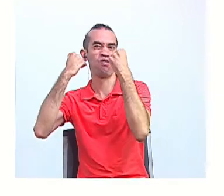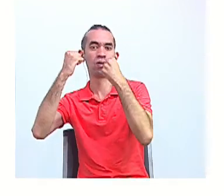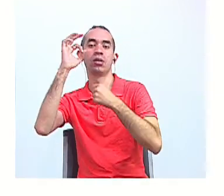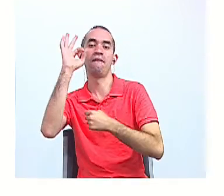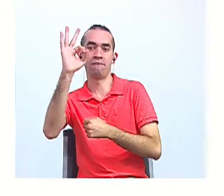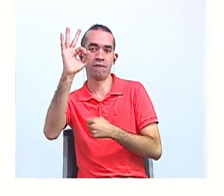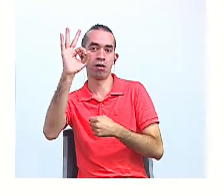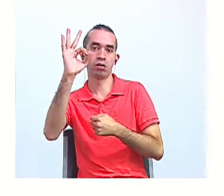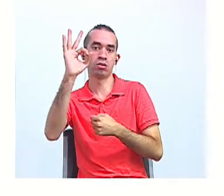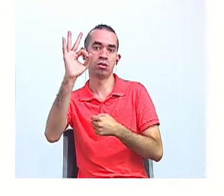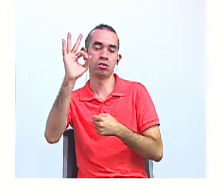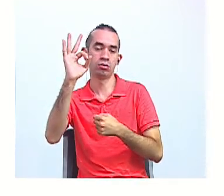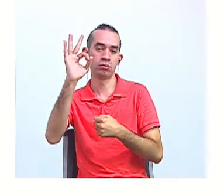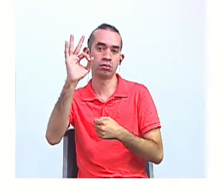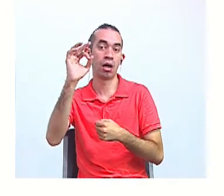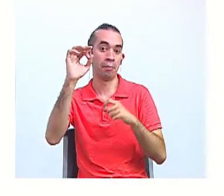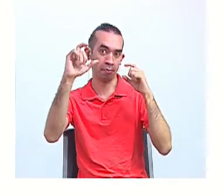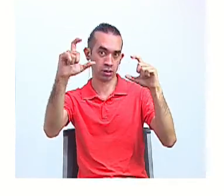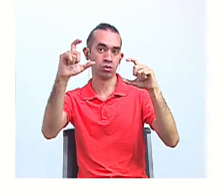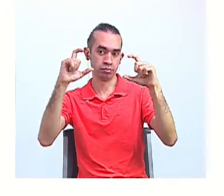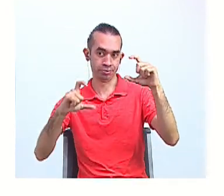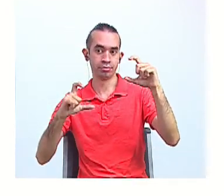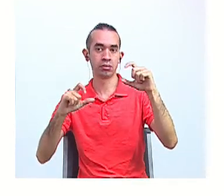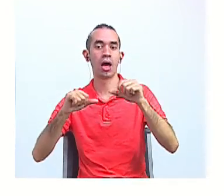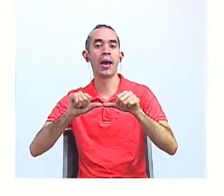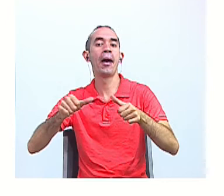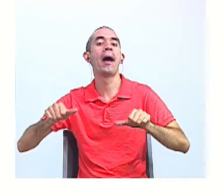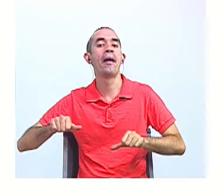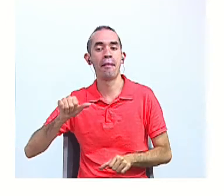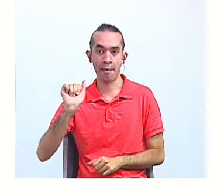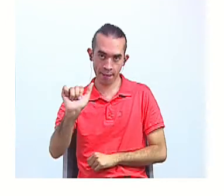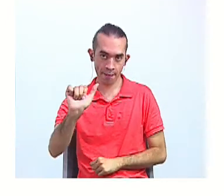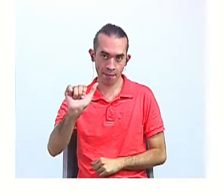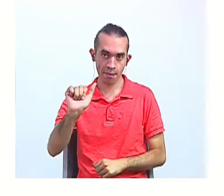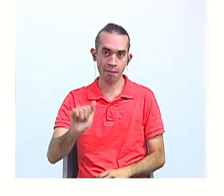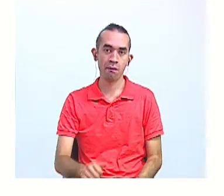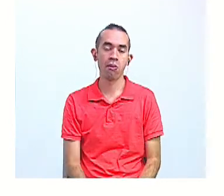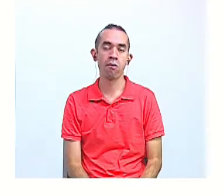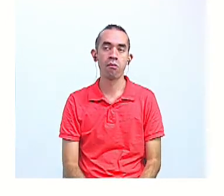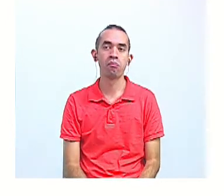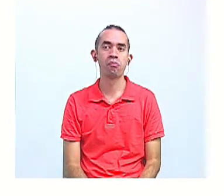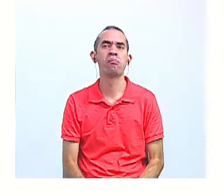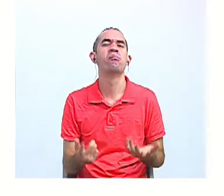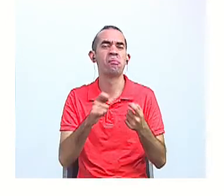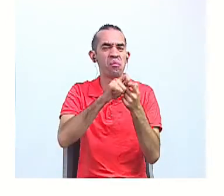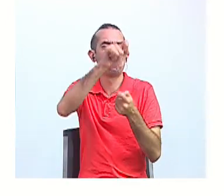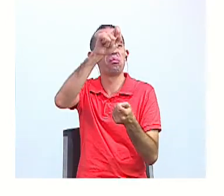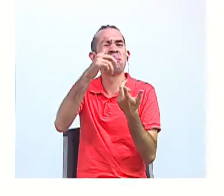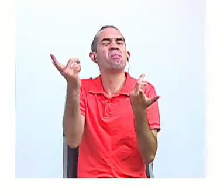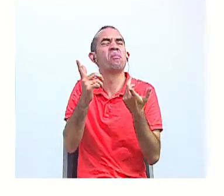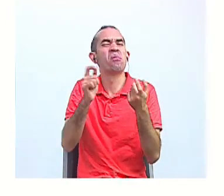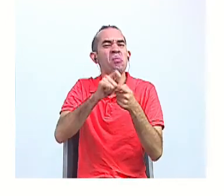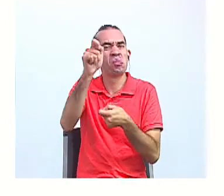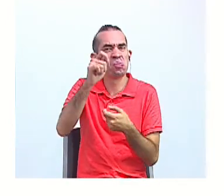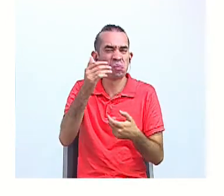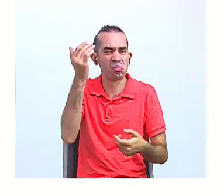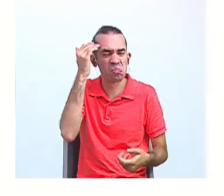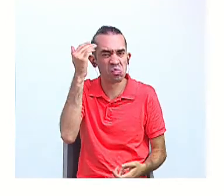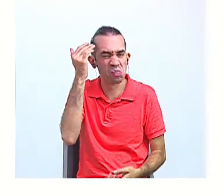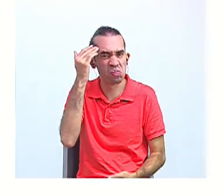una F, todas en mayúscula, y el área con una A. ¿Cuáles son las unidades de medida de la presión? ¿Han